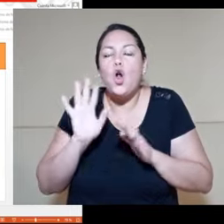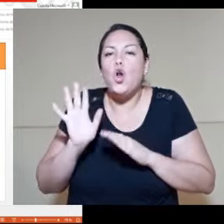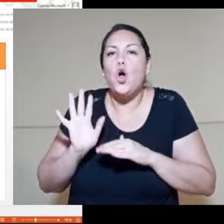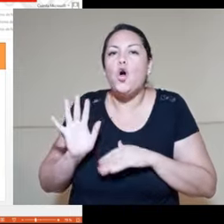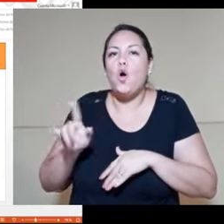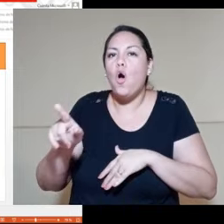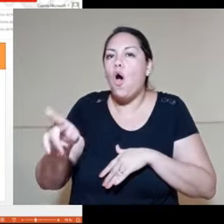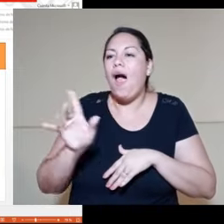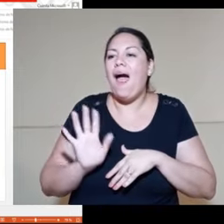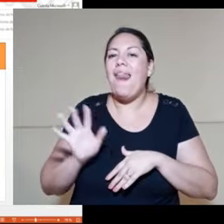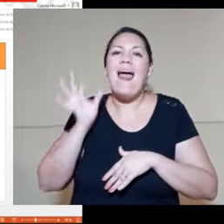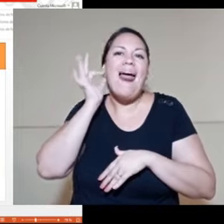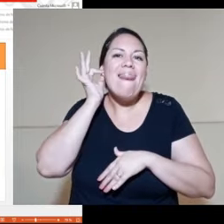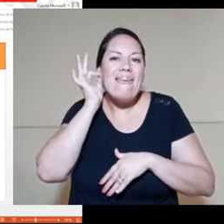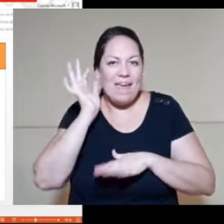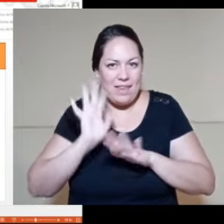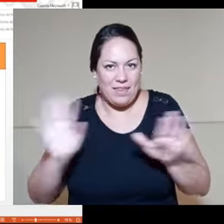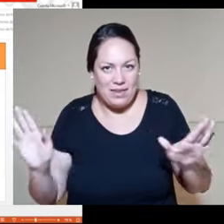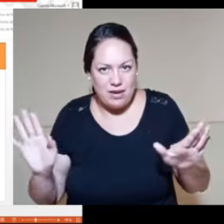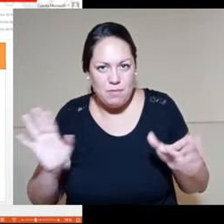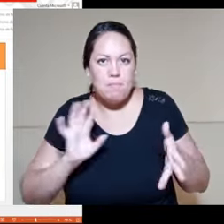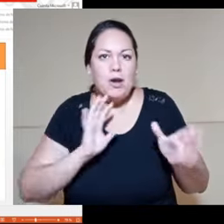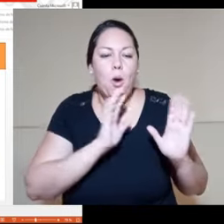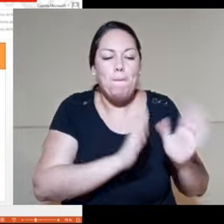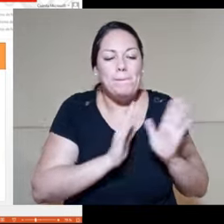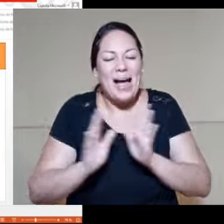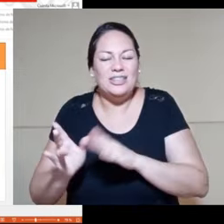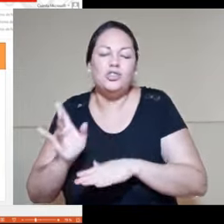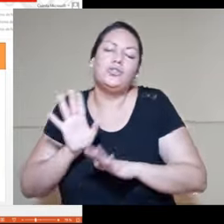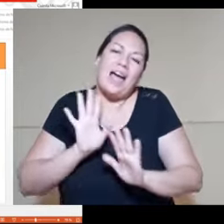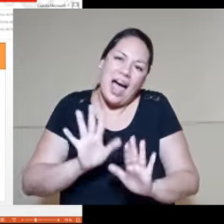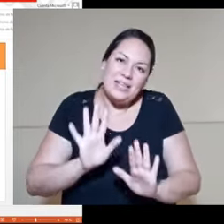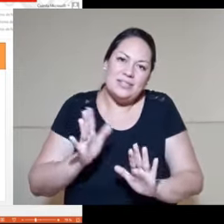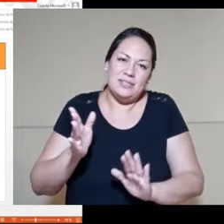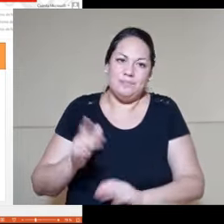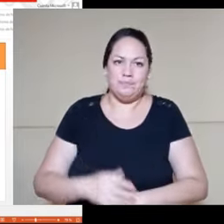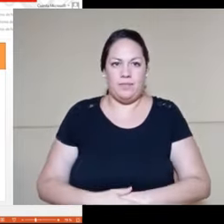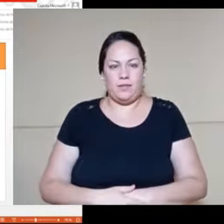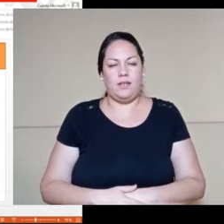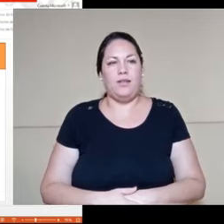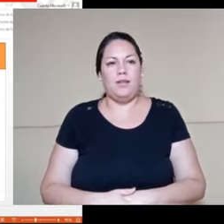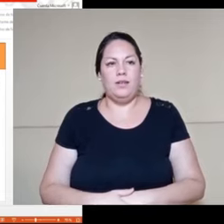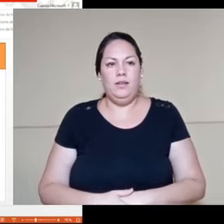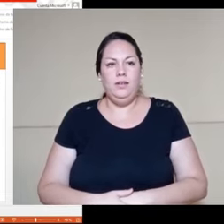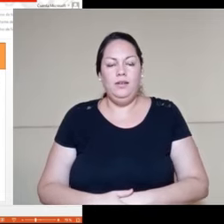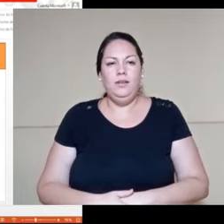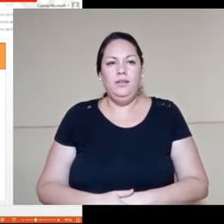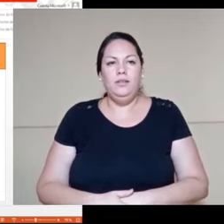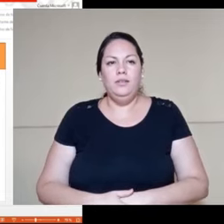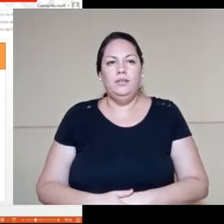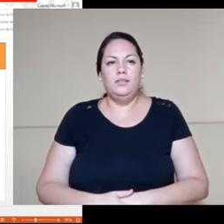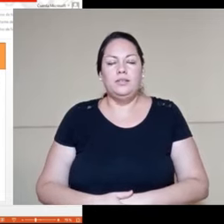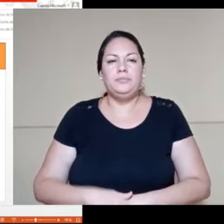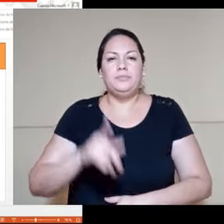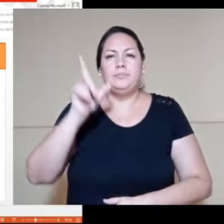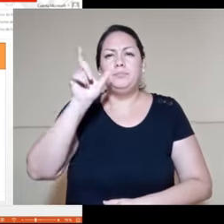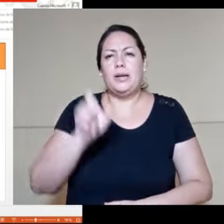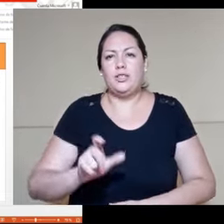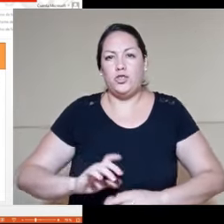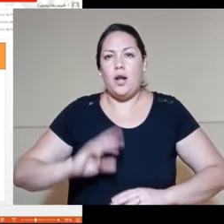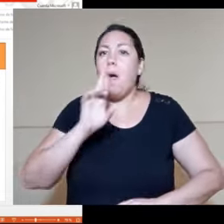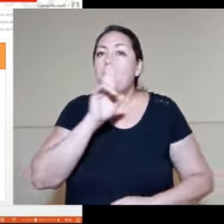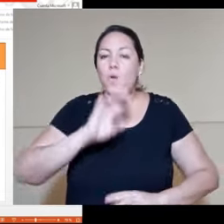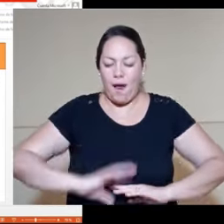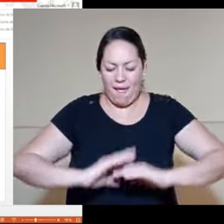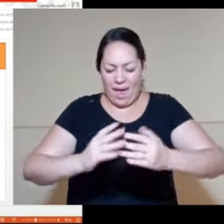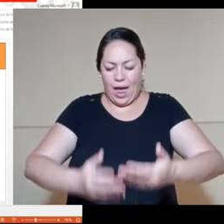el desconocimiento absoluto, no sé del caso, pero es más o menos lo que se debería hacer, ¿sí? Sí. Acá hay una de las chicas